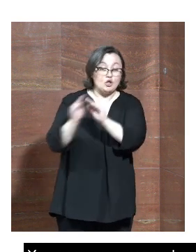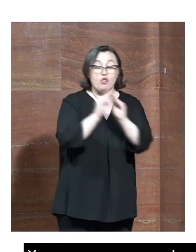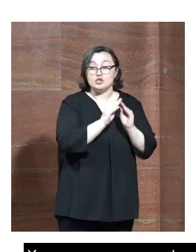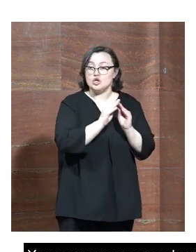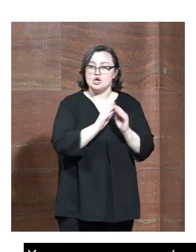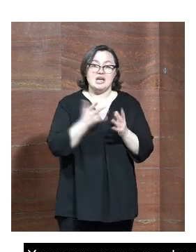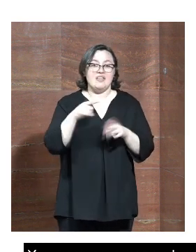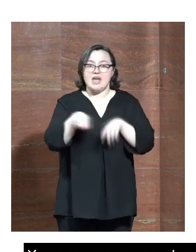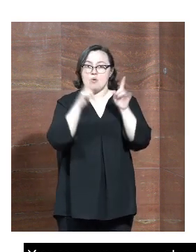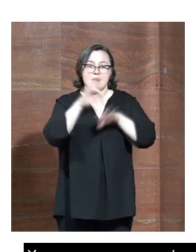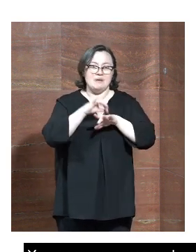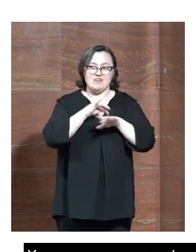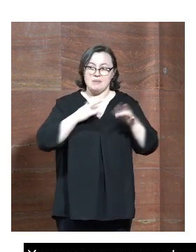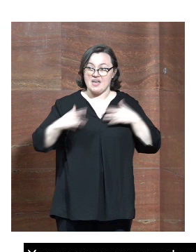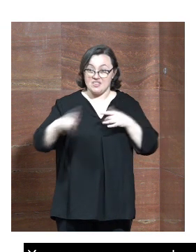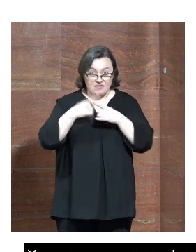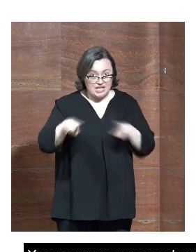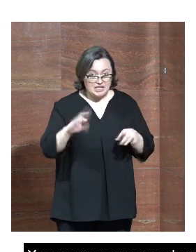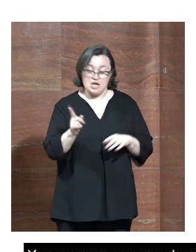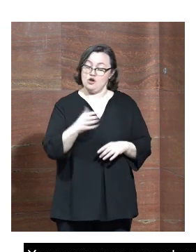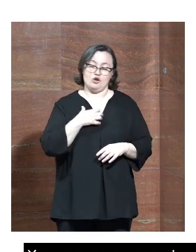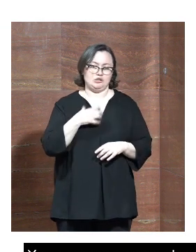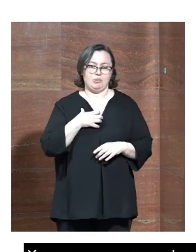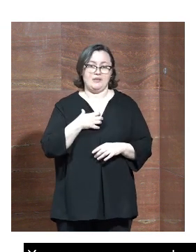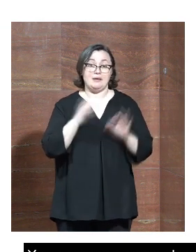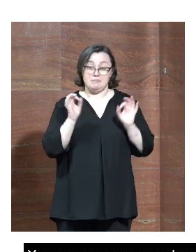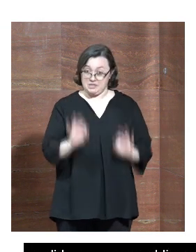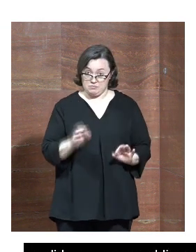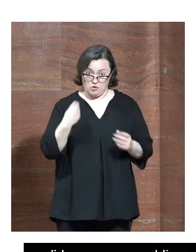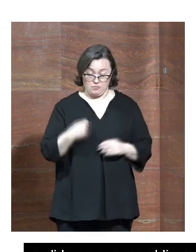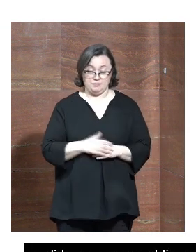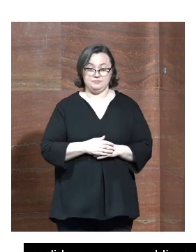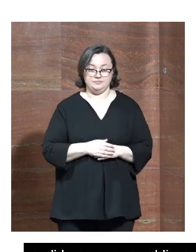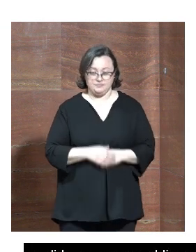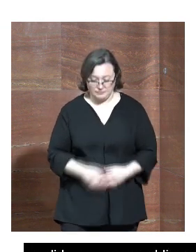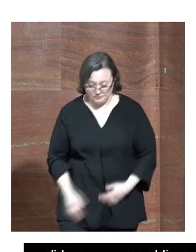dosis, tengamos el padecimiento que tengamos y tengamos la edad que tengamos.